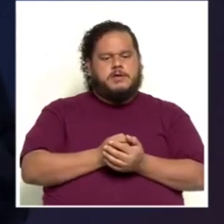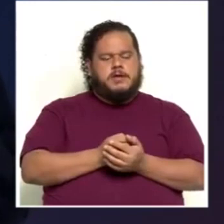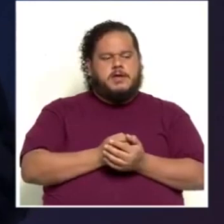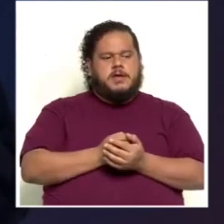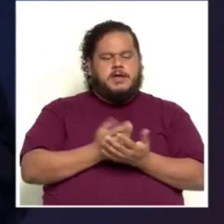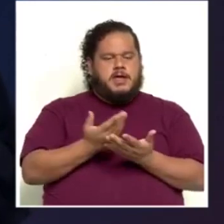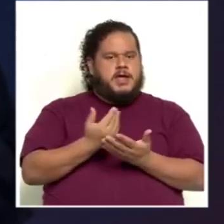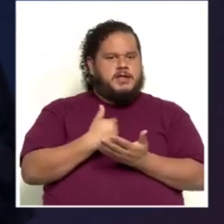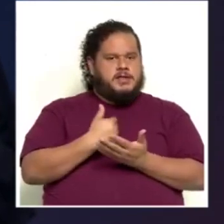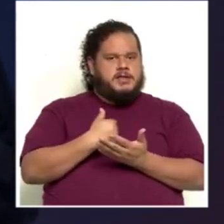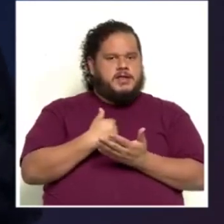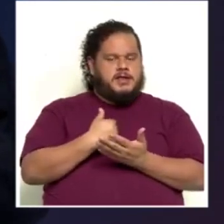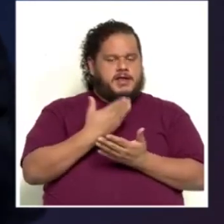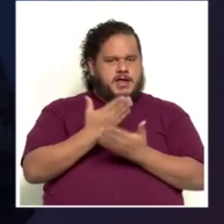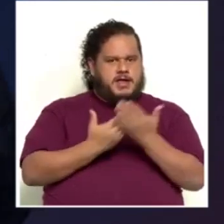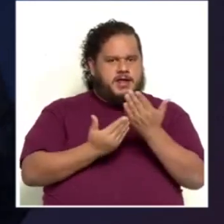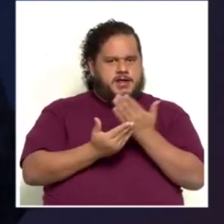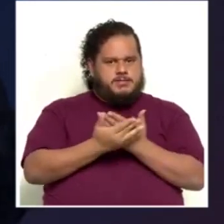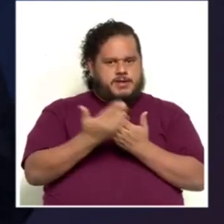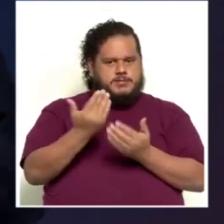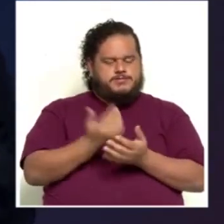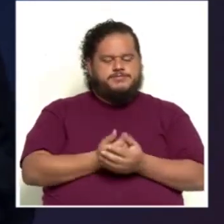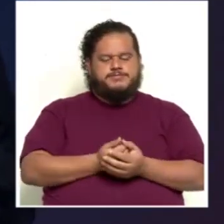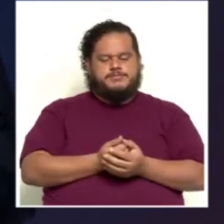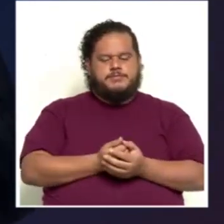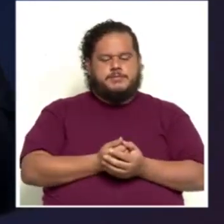que se tenían a la mano.